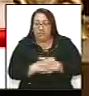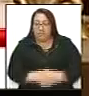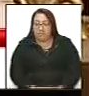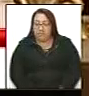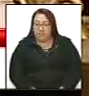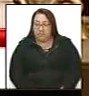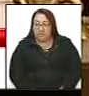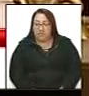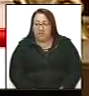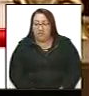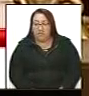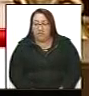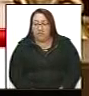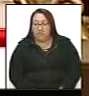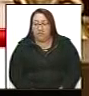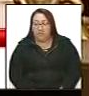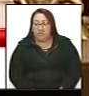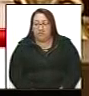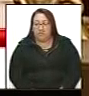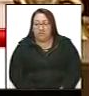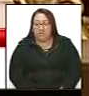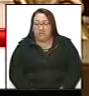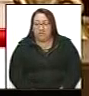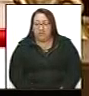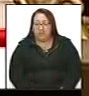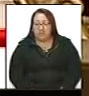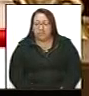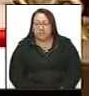lo puede solicitar.